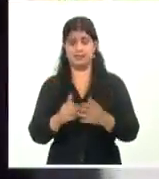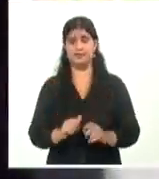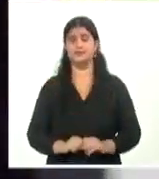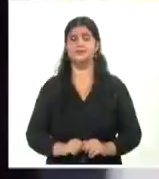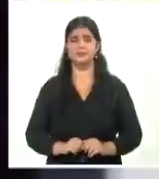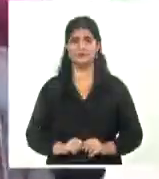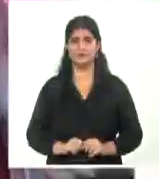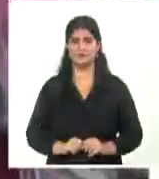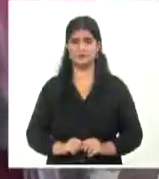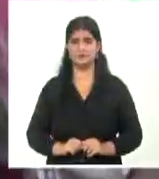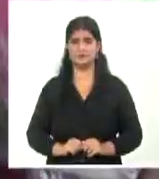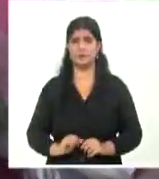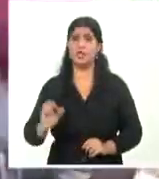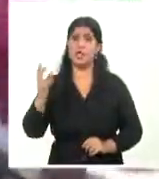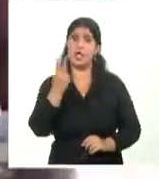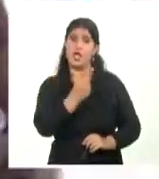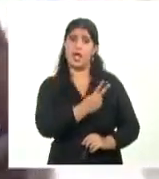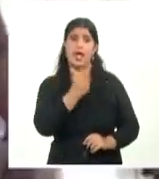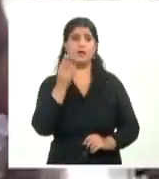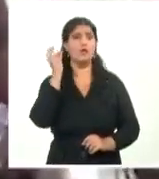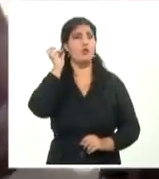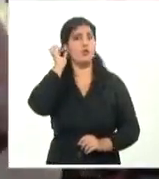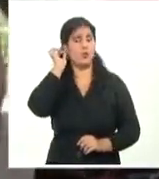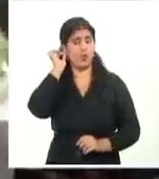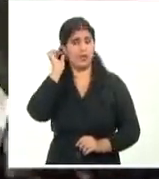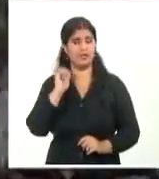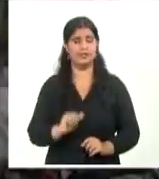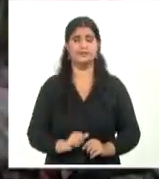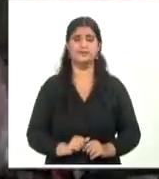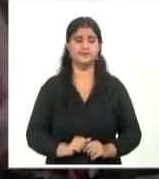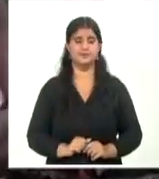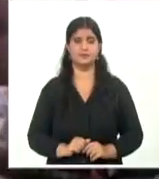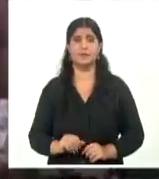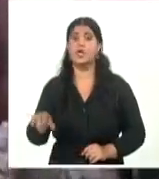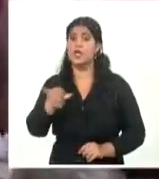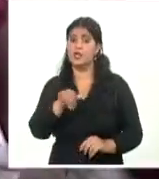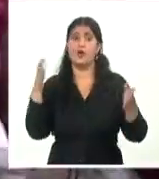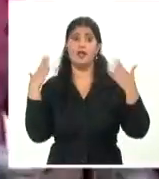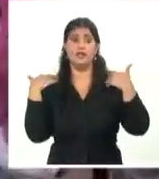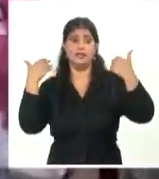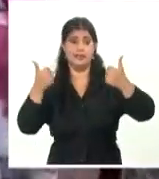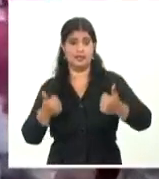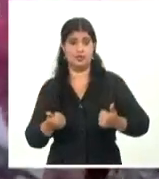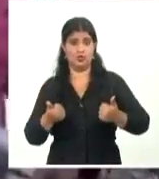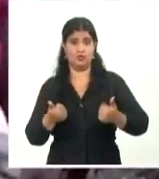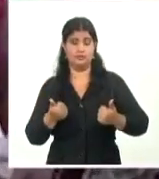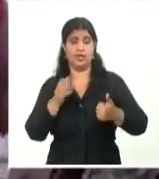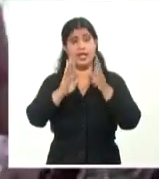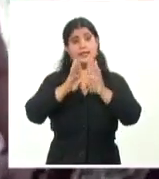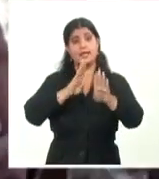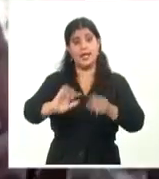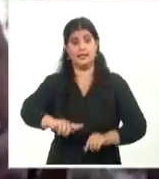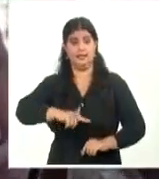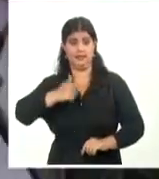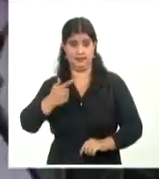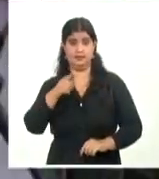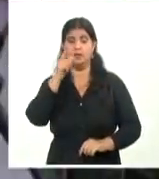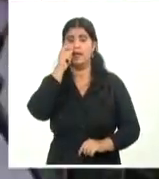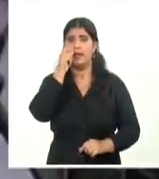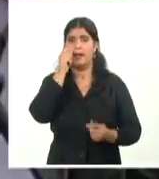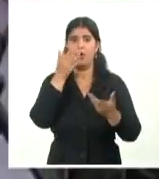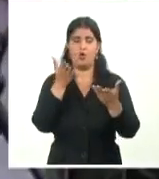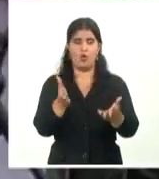Comunicación, y Miriam Figueredo, del área de aseguramiento y logística, así como al director de Galerías de Arte Collage Habana, Pedro Eduardo Pupo.